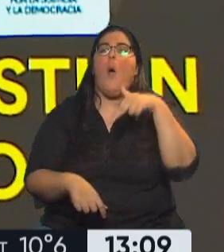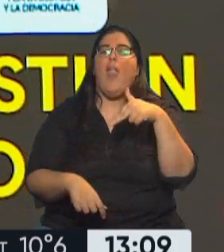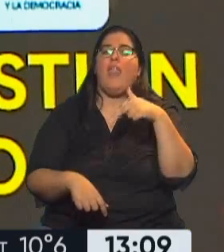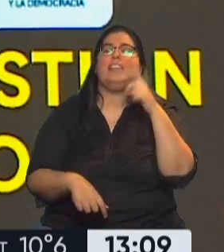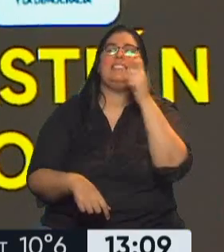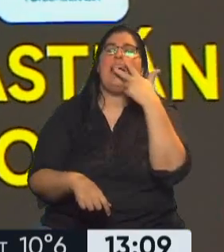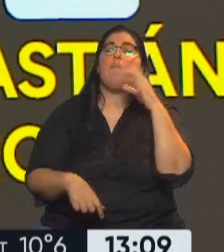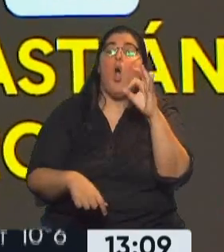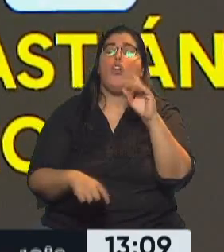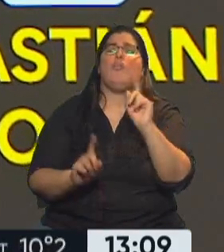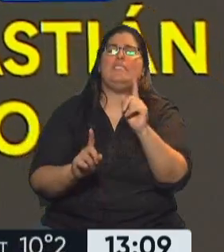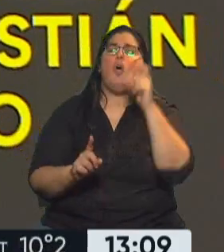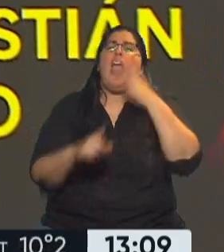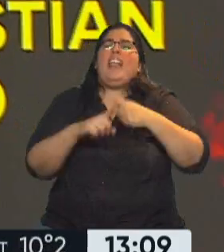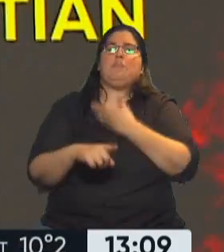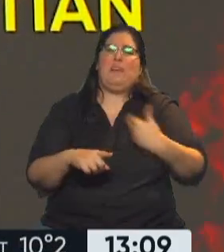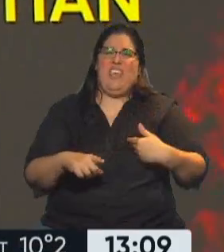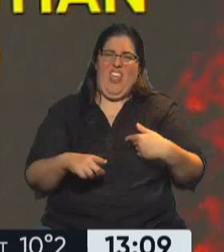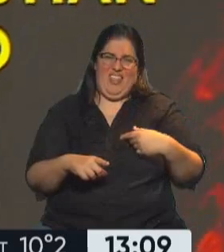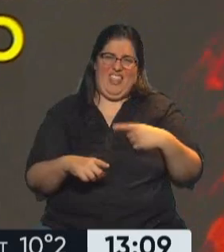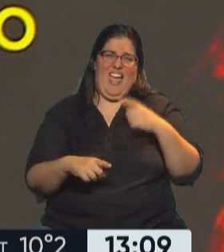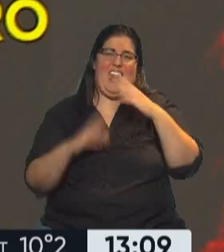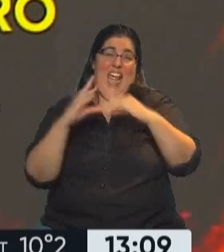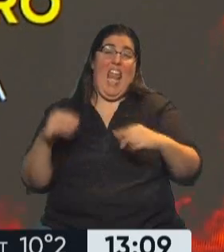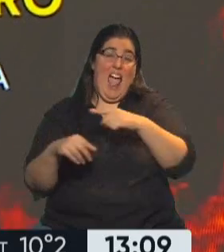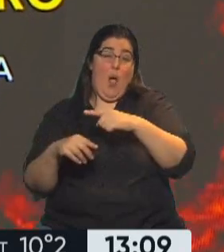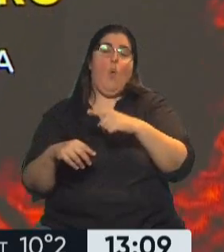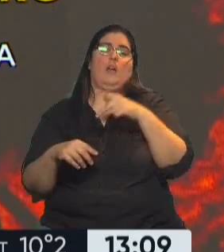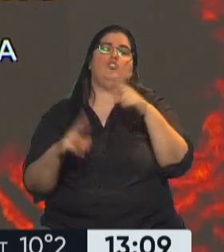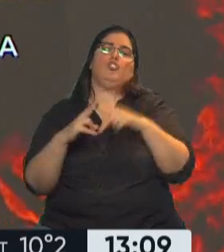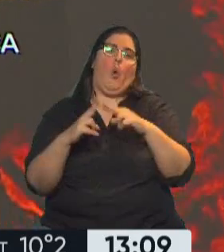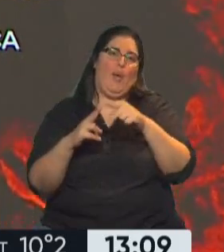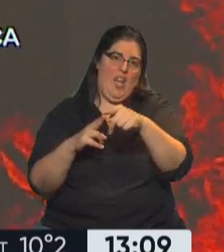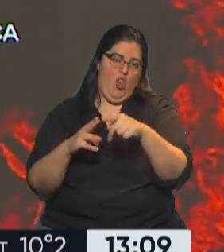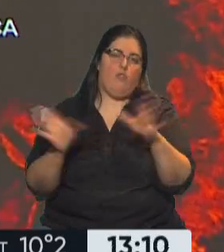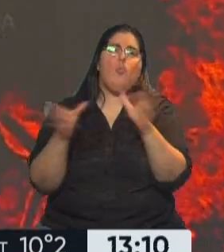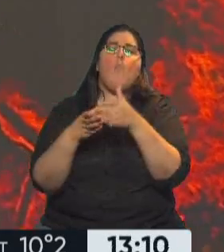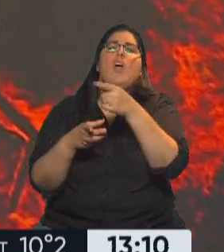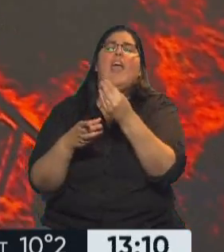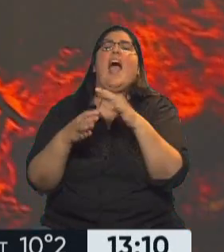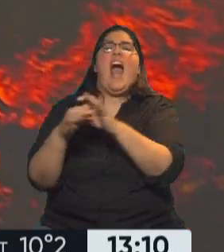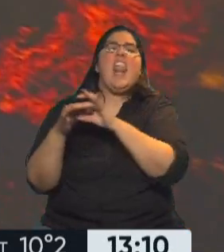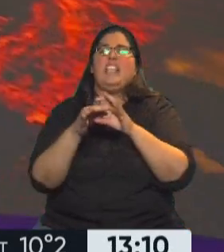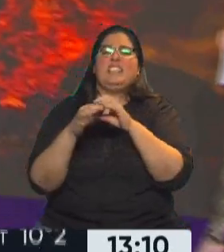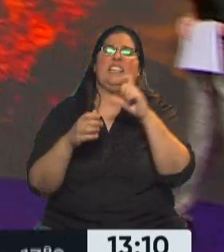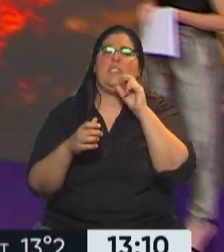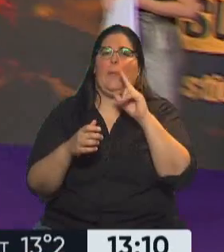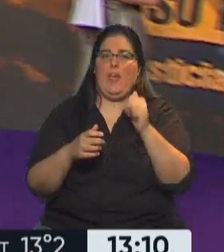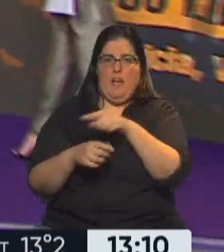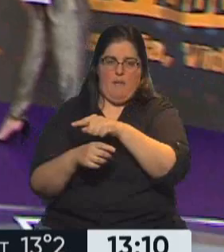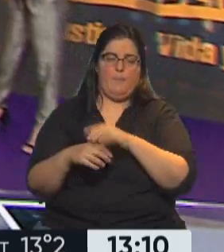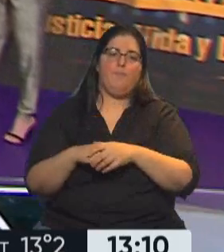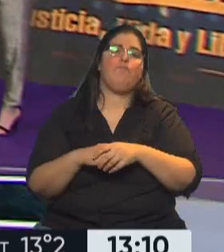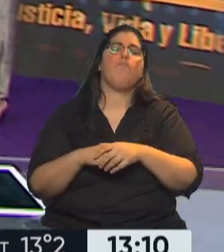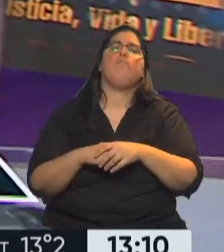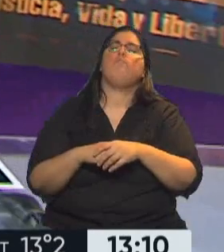la expresidenta, que se presenta por Alianza Cívica. Tanto Madariaga como Cruz tuvieron declaraciones